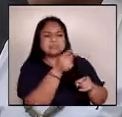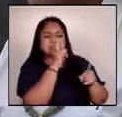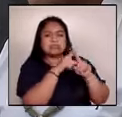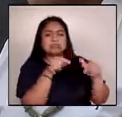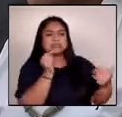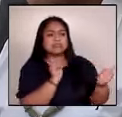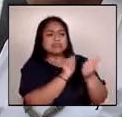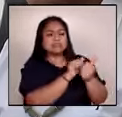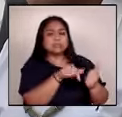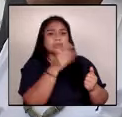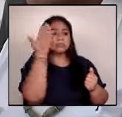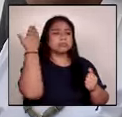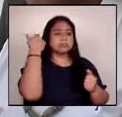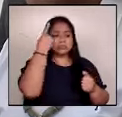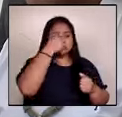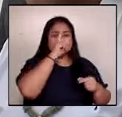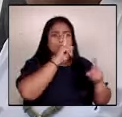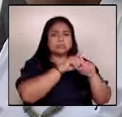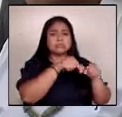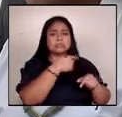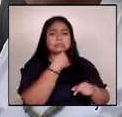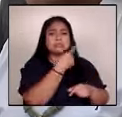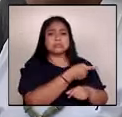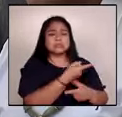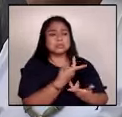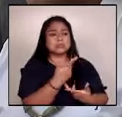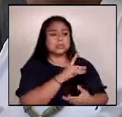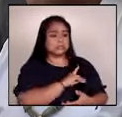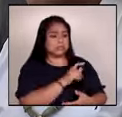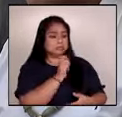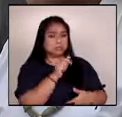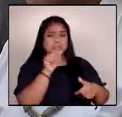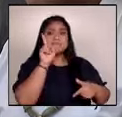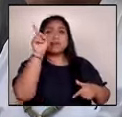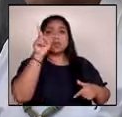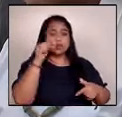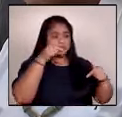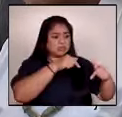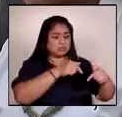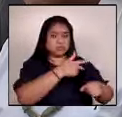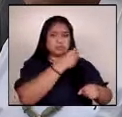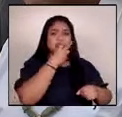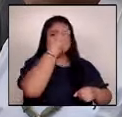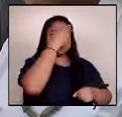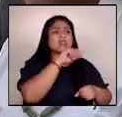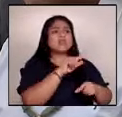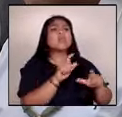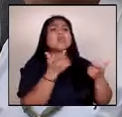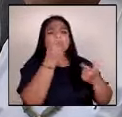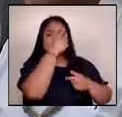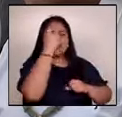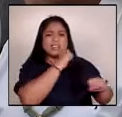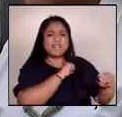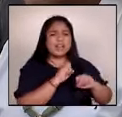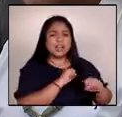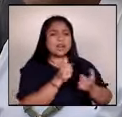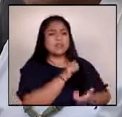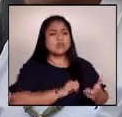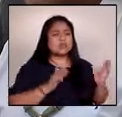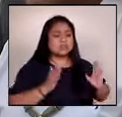ejemplo, hace unos días atrás le daban un reconocimiento a un diputado de Vamos aquí en Quiché. ¿Cómo va a trabajar usted con los diputados, con los alcaldes de